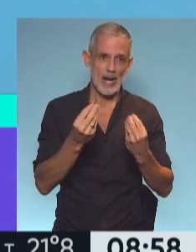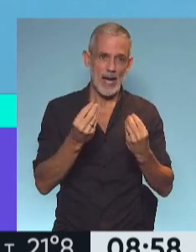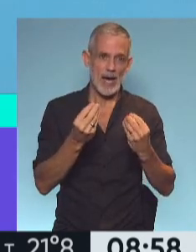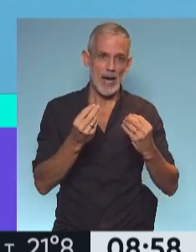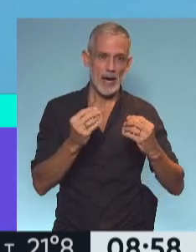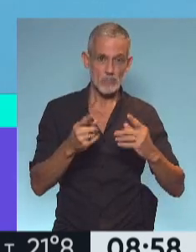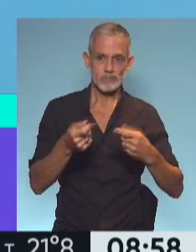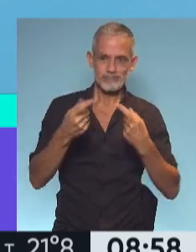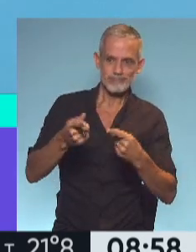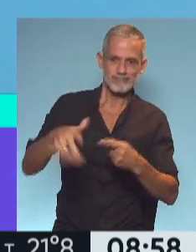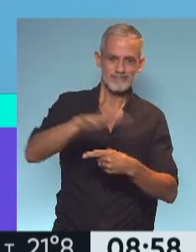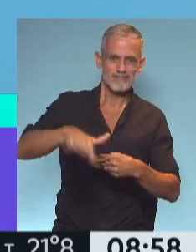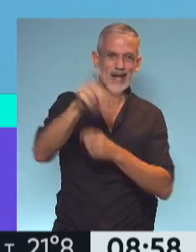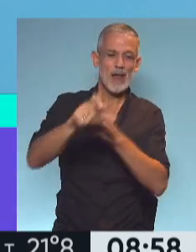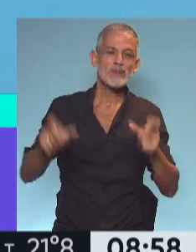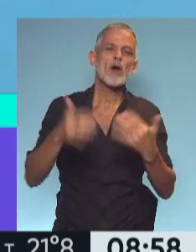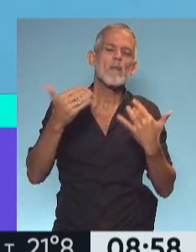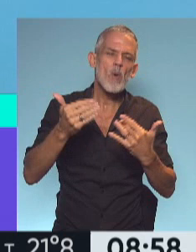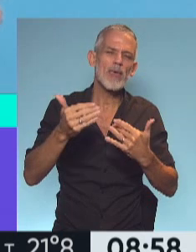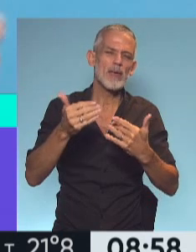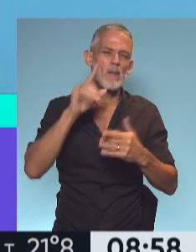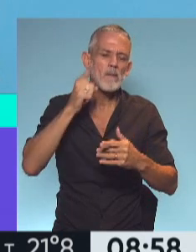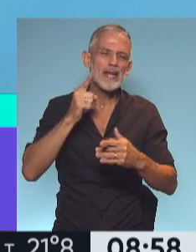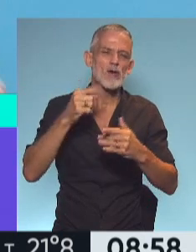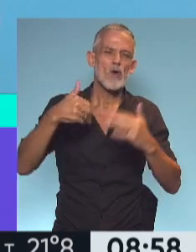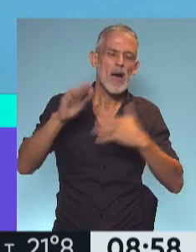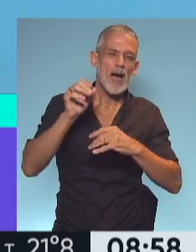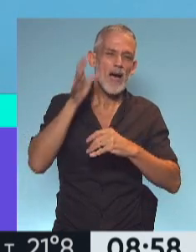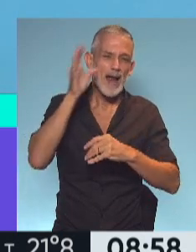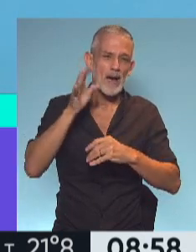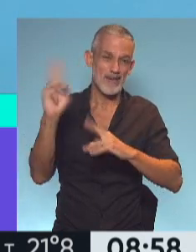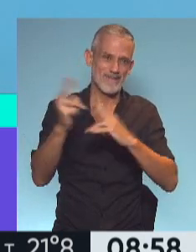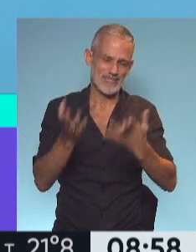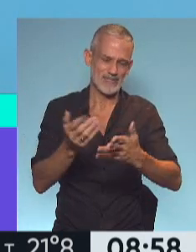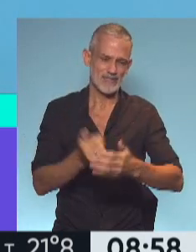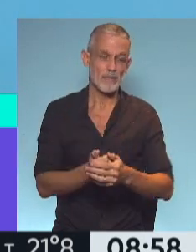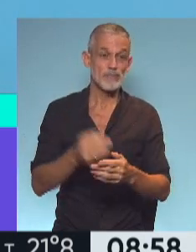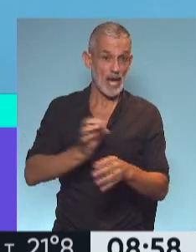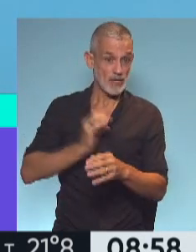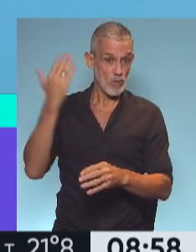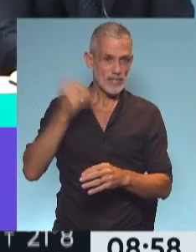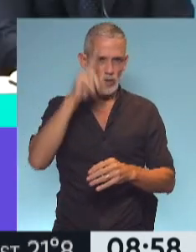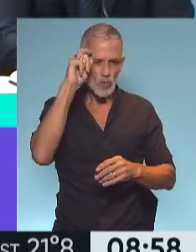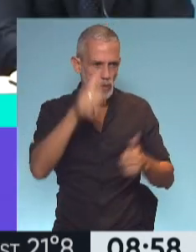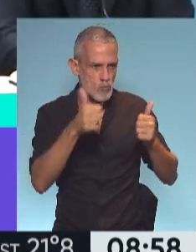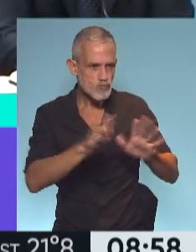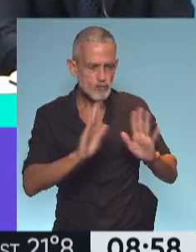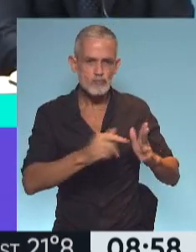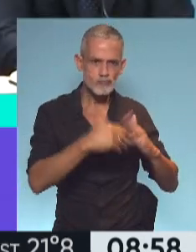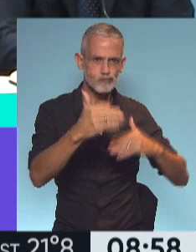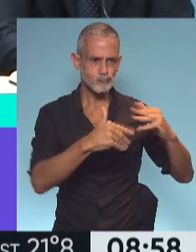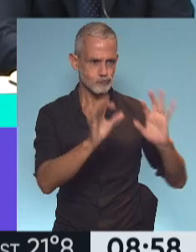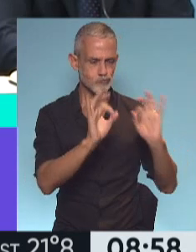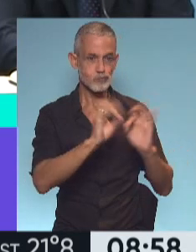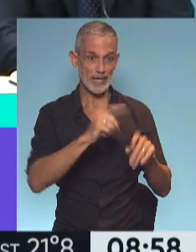a la población que tiene más riesgo de tener complicaciones y fallecer. Como el año pasado fortalecimos el sistema de salud y nuestro sistema de salud